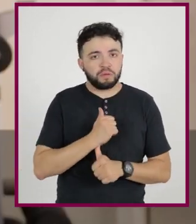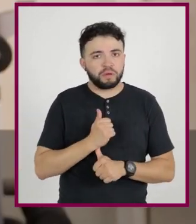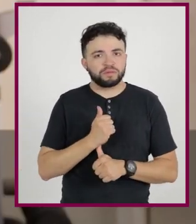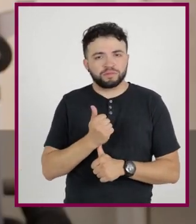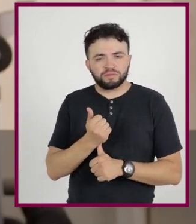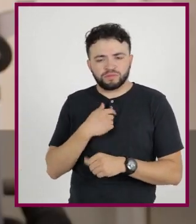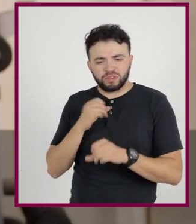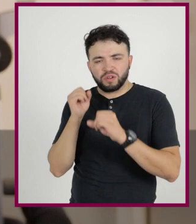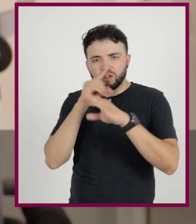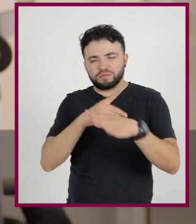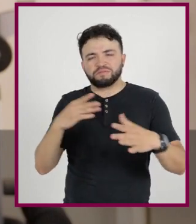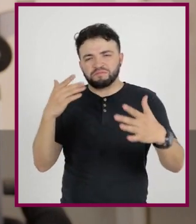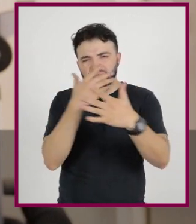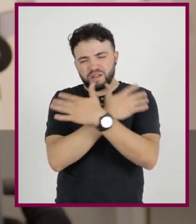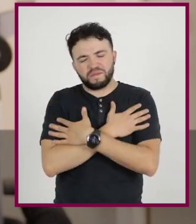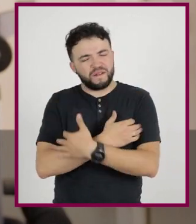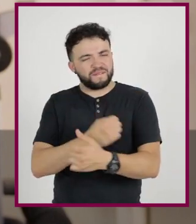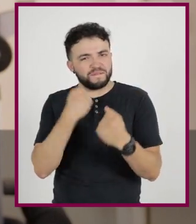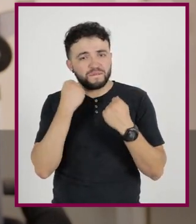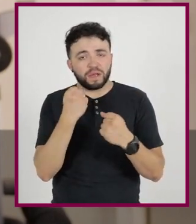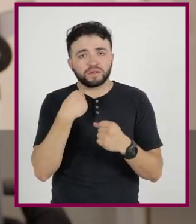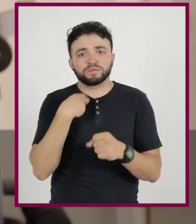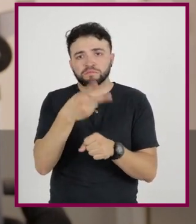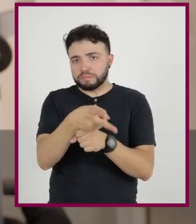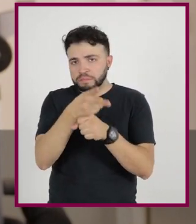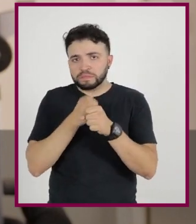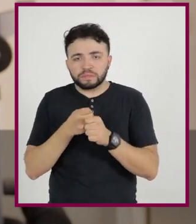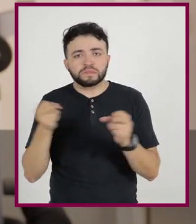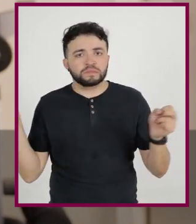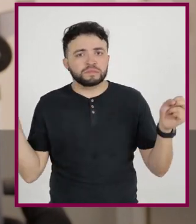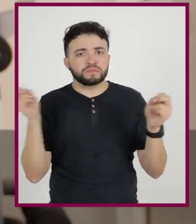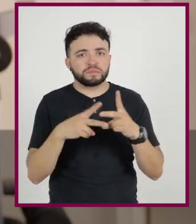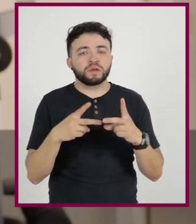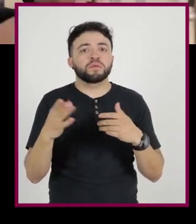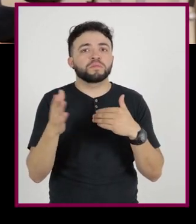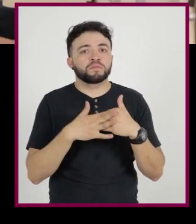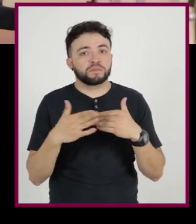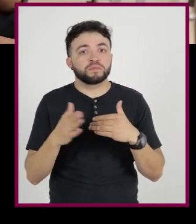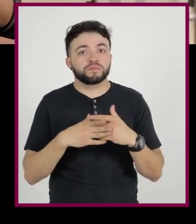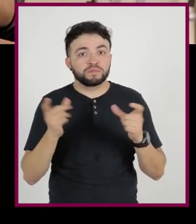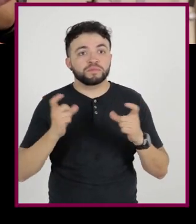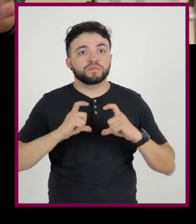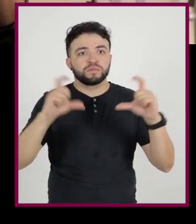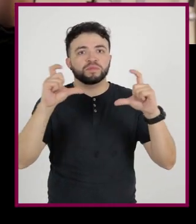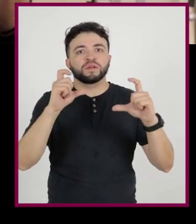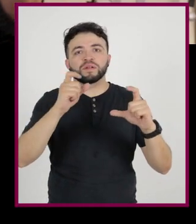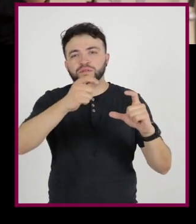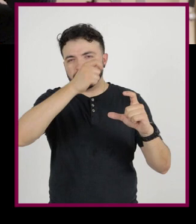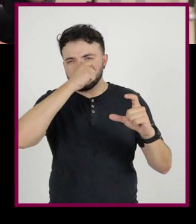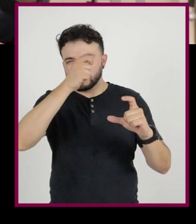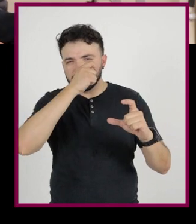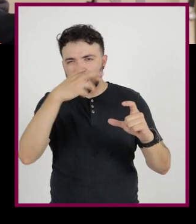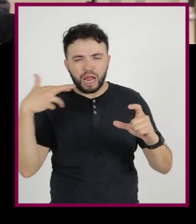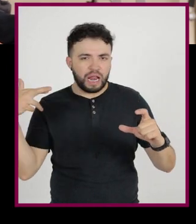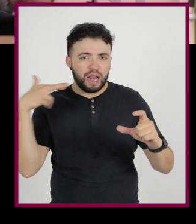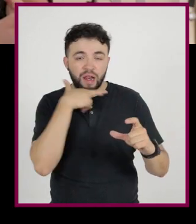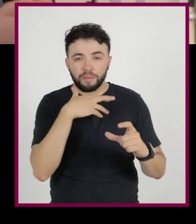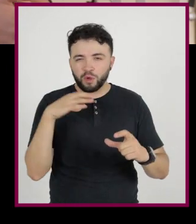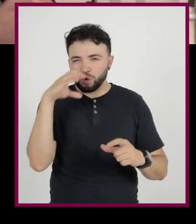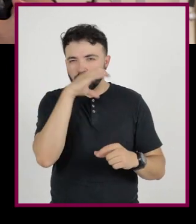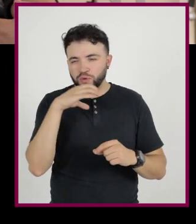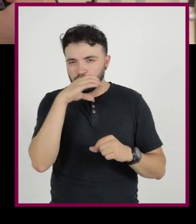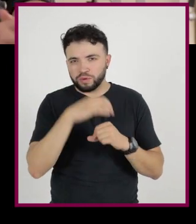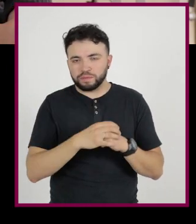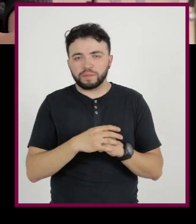acuerdo, Citlali. Yo les dejo un abrazo fuerte y les invito a que nos veamos en el siguiente programa de Investigadores Rápidos